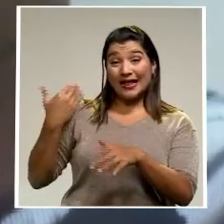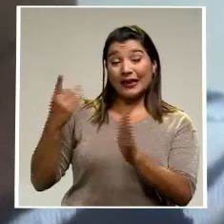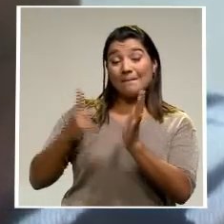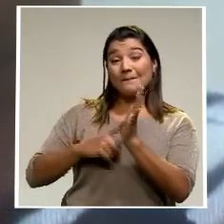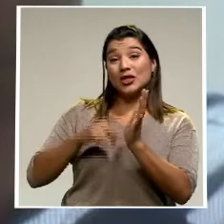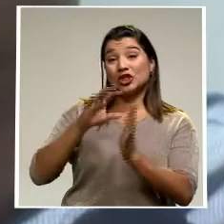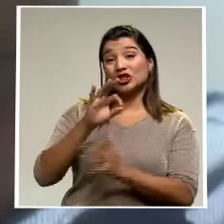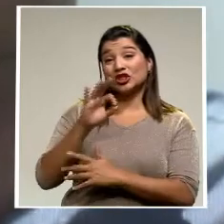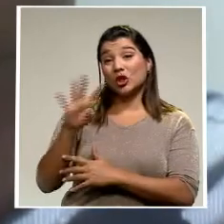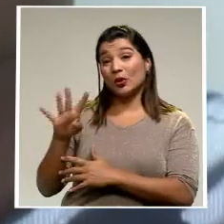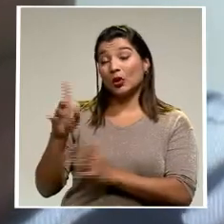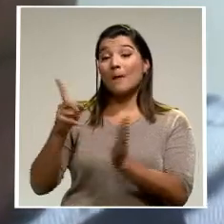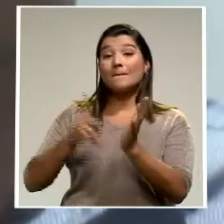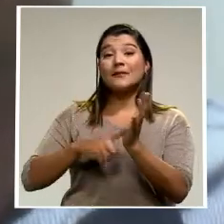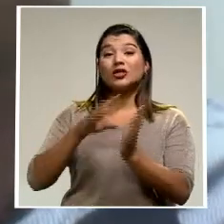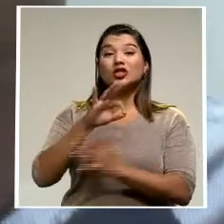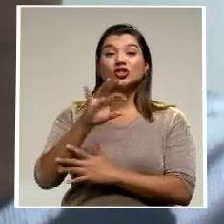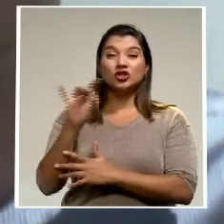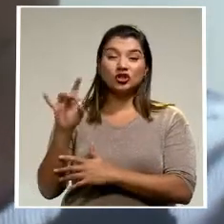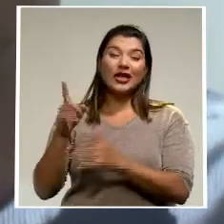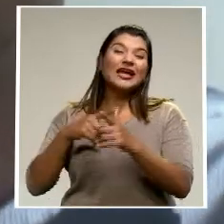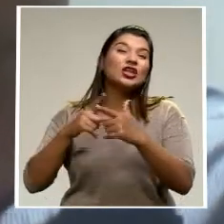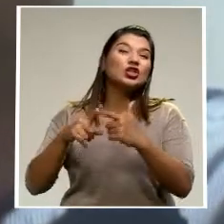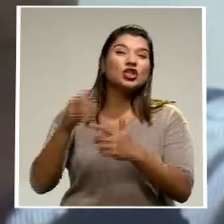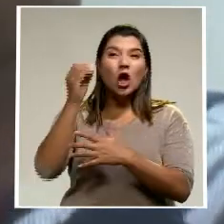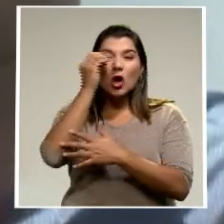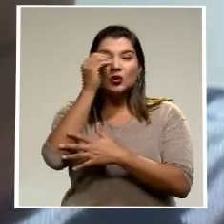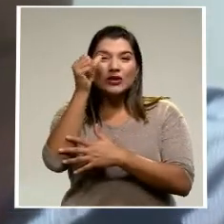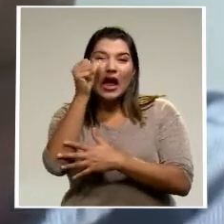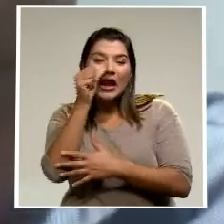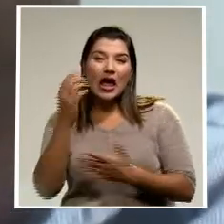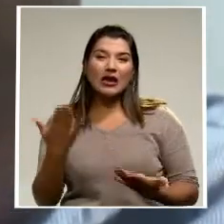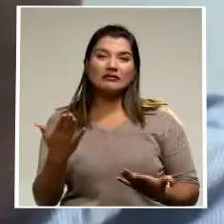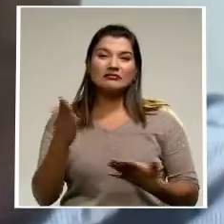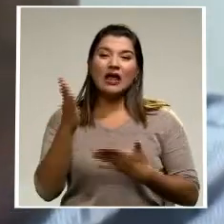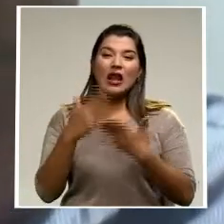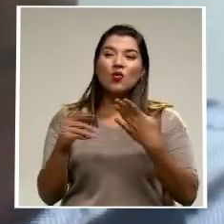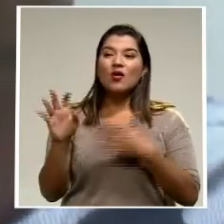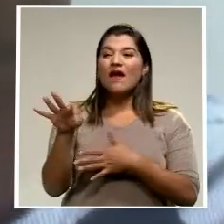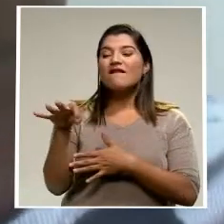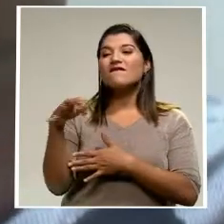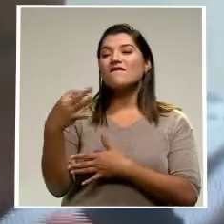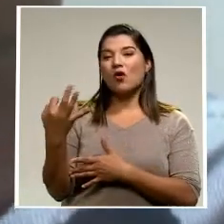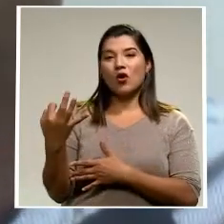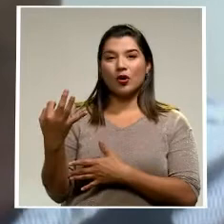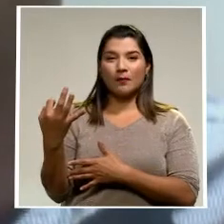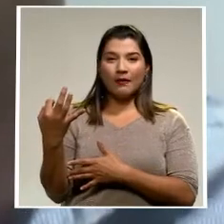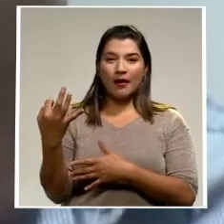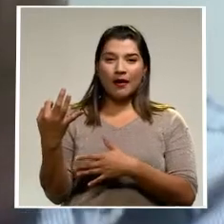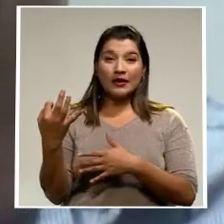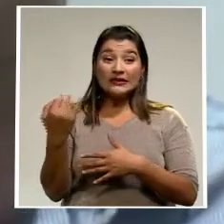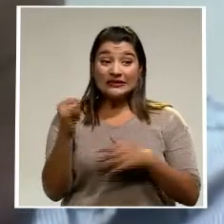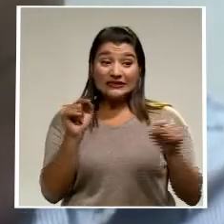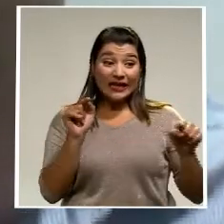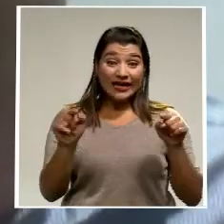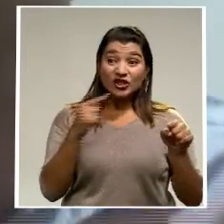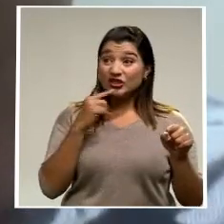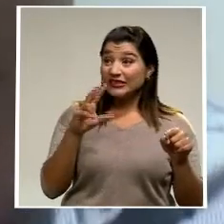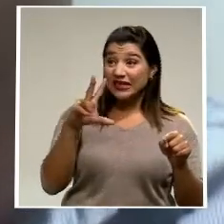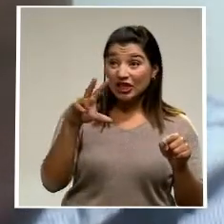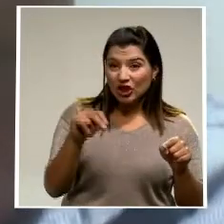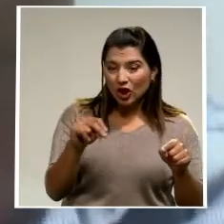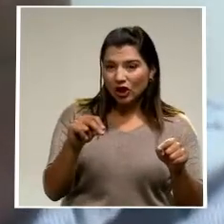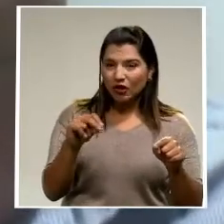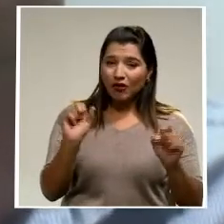una fórmula que de alguna manera podía dejar mal parados a los 2 expresidentes si se negaban a aceptar esa fórmula de